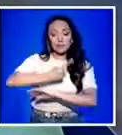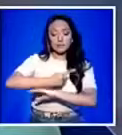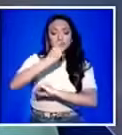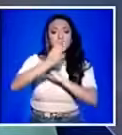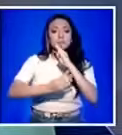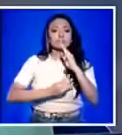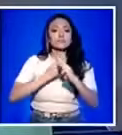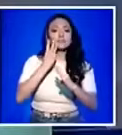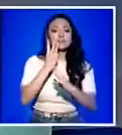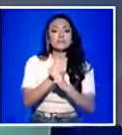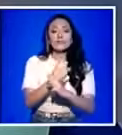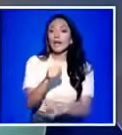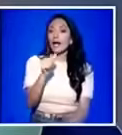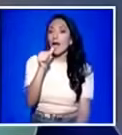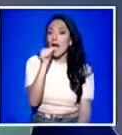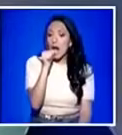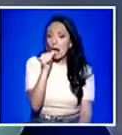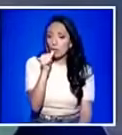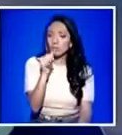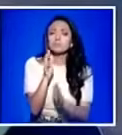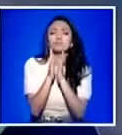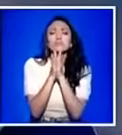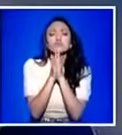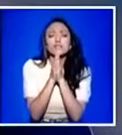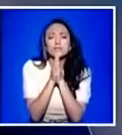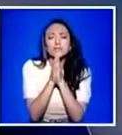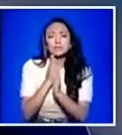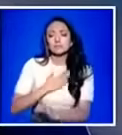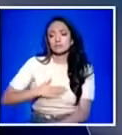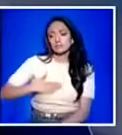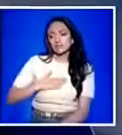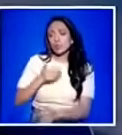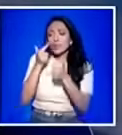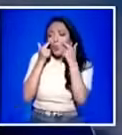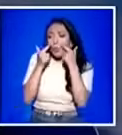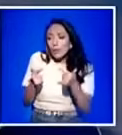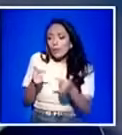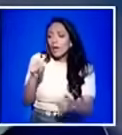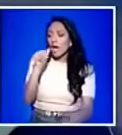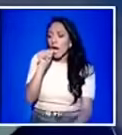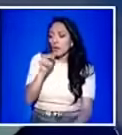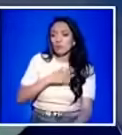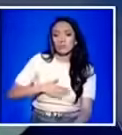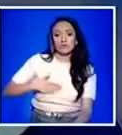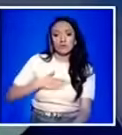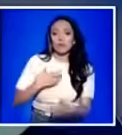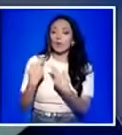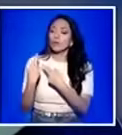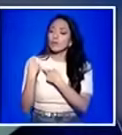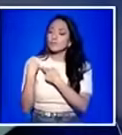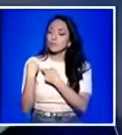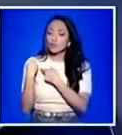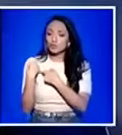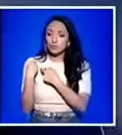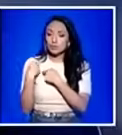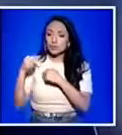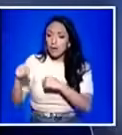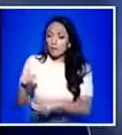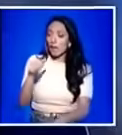Mundial del Agua. Así que por favor, cuidemos y usemos de forma responsable este recurso